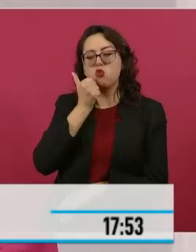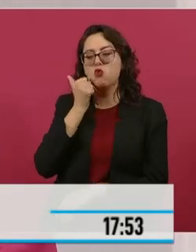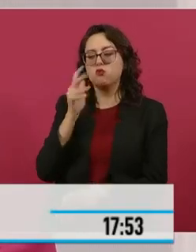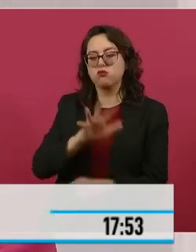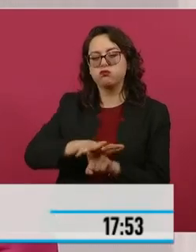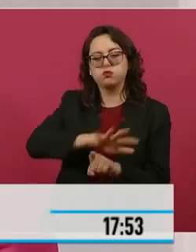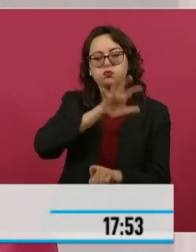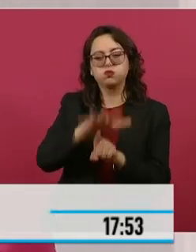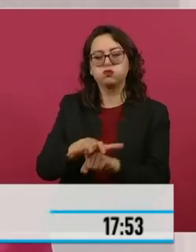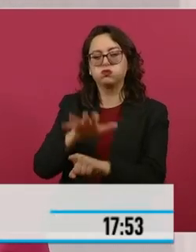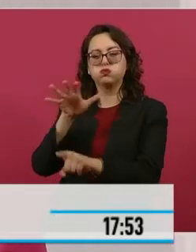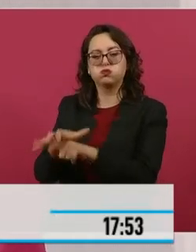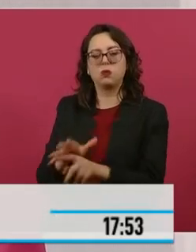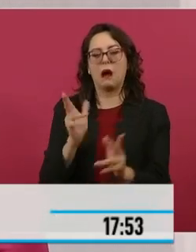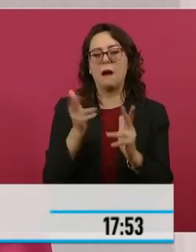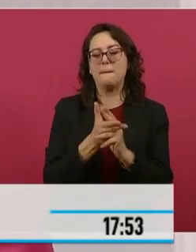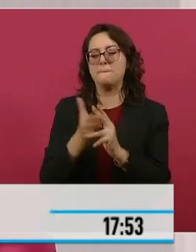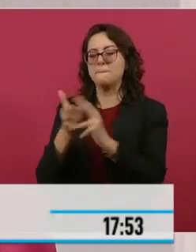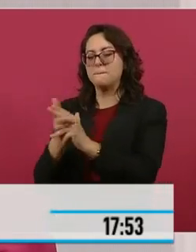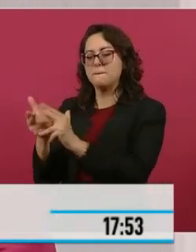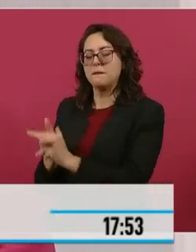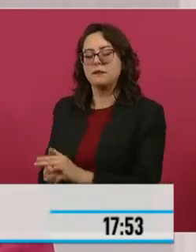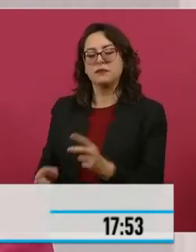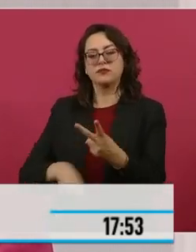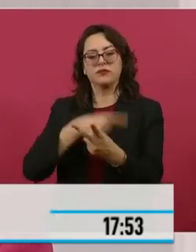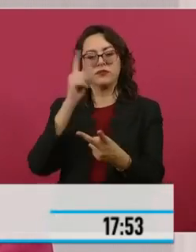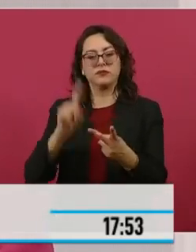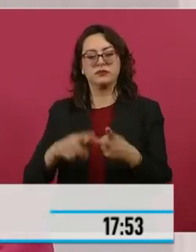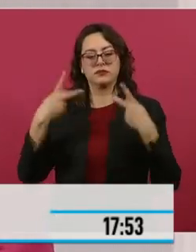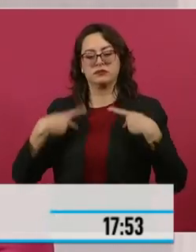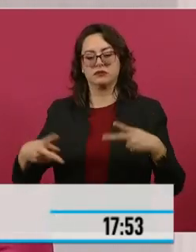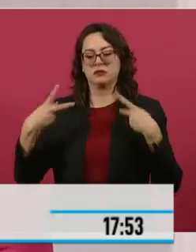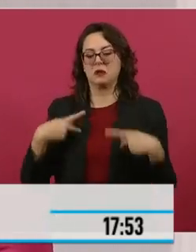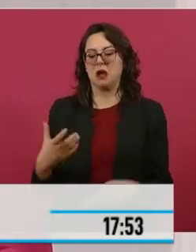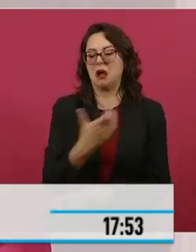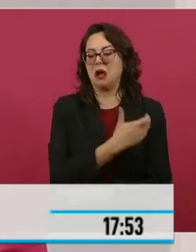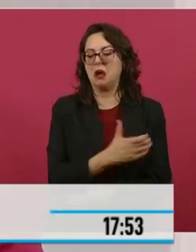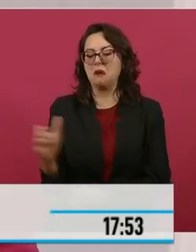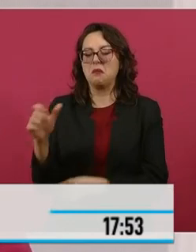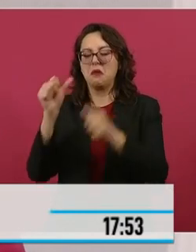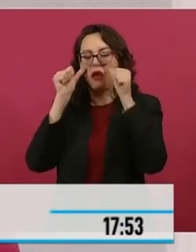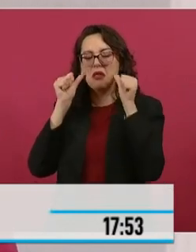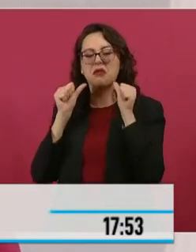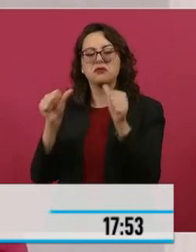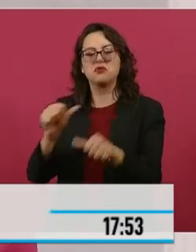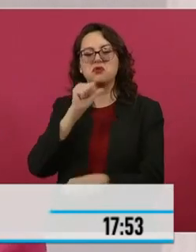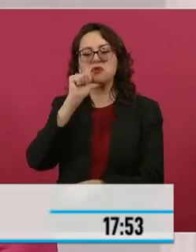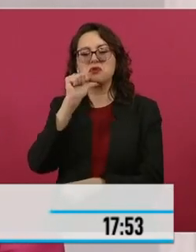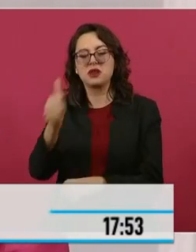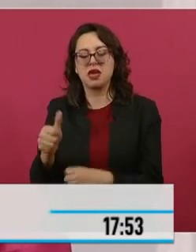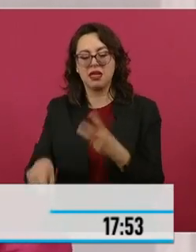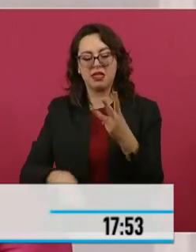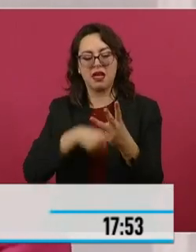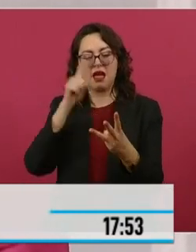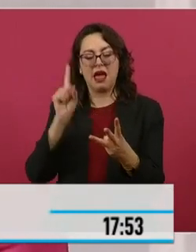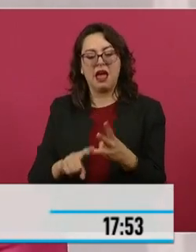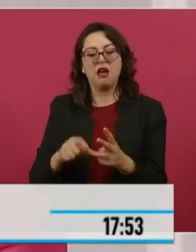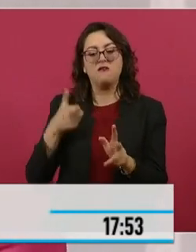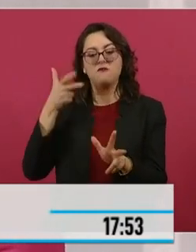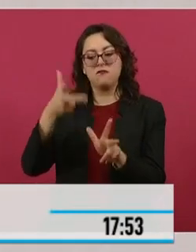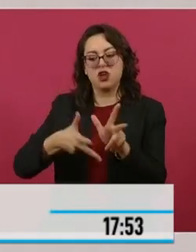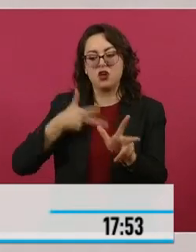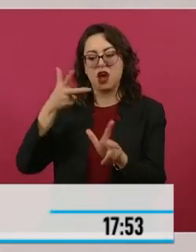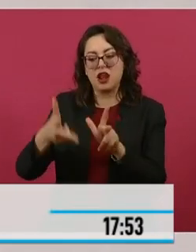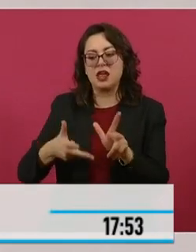el abandono, de los ferrocarrileros y de todos los trabajadores despedidos con las privatizaciones. Es